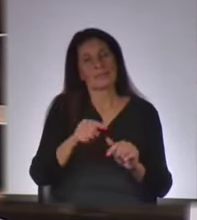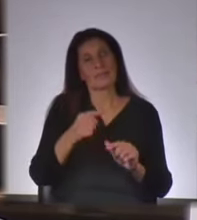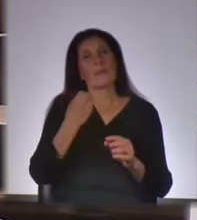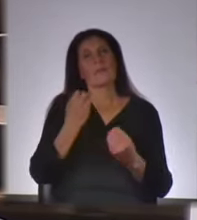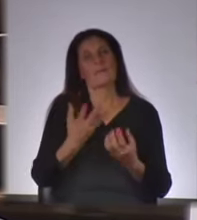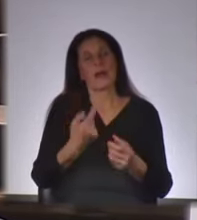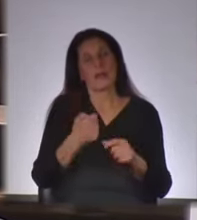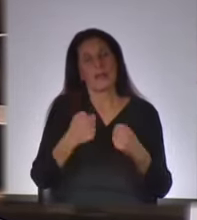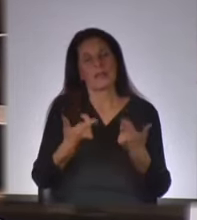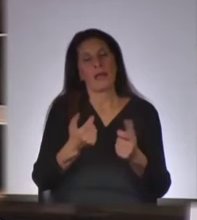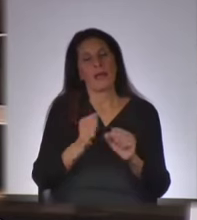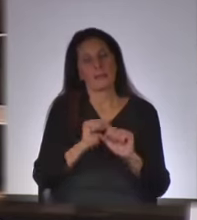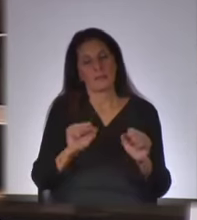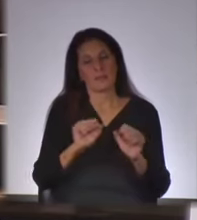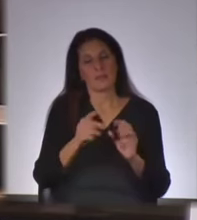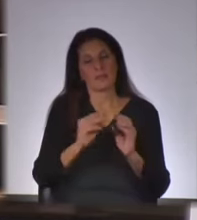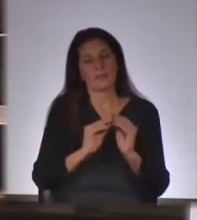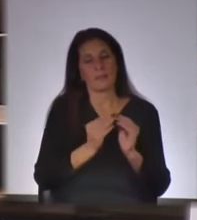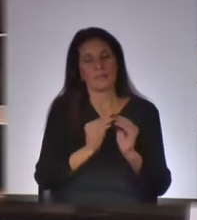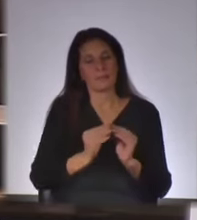posibilitar presupuestalmente